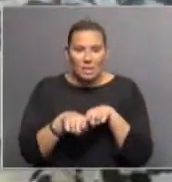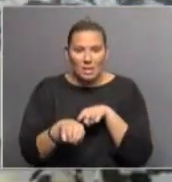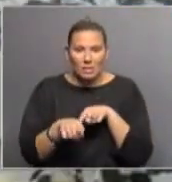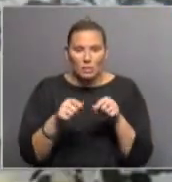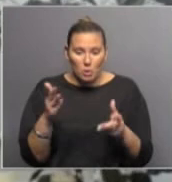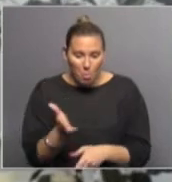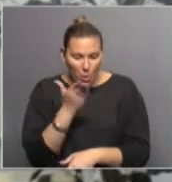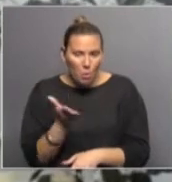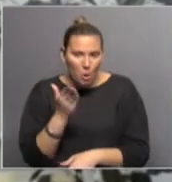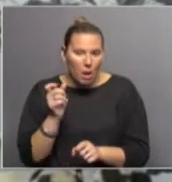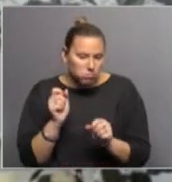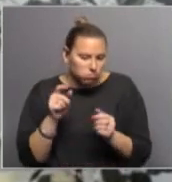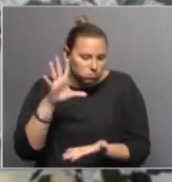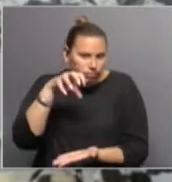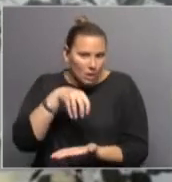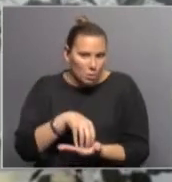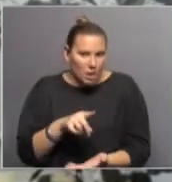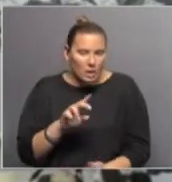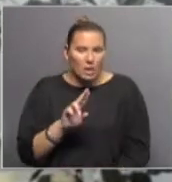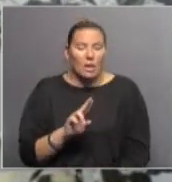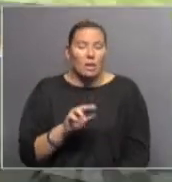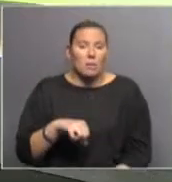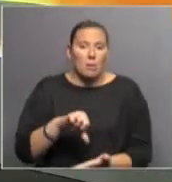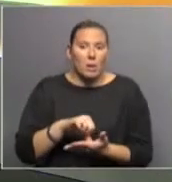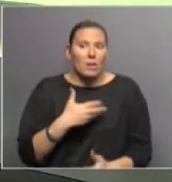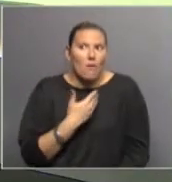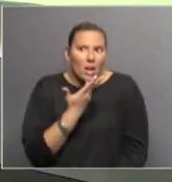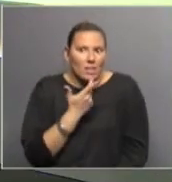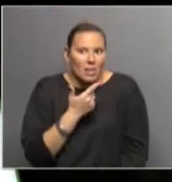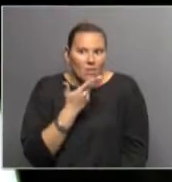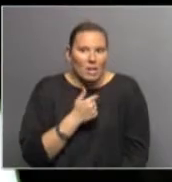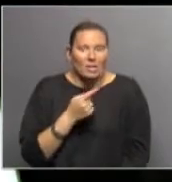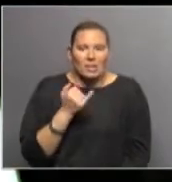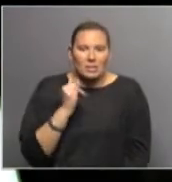esté produciendo hidrógeno verde ya en el país. Nos va a encantar